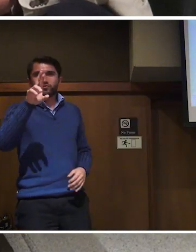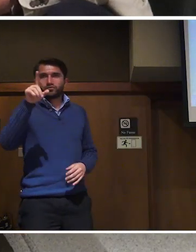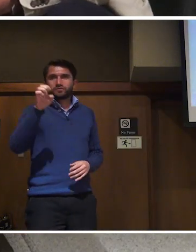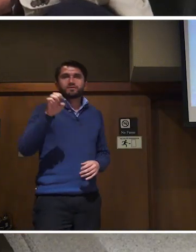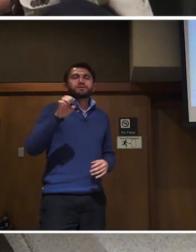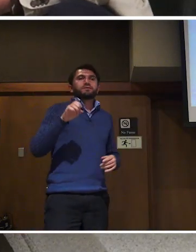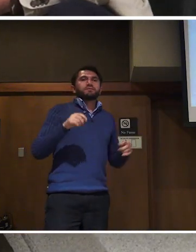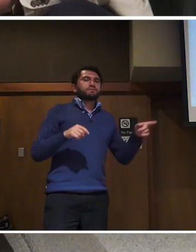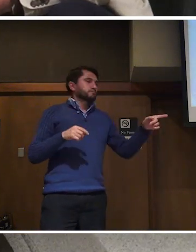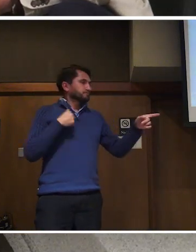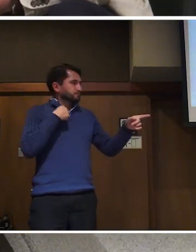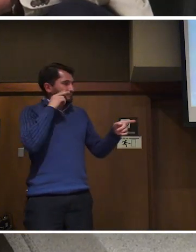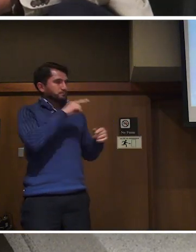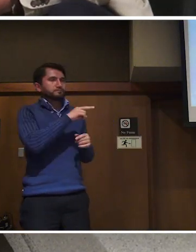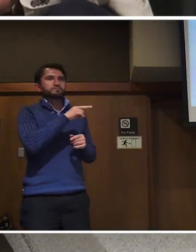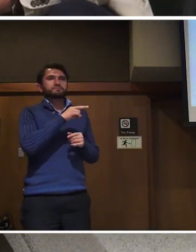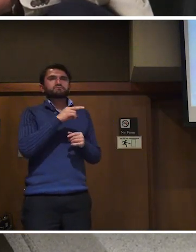Hola, sí, buenas tardes, doctor Jorge.